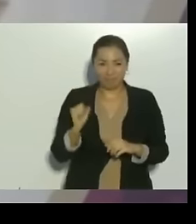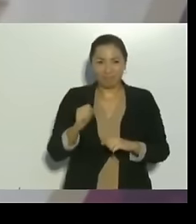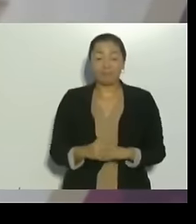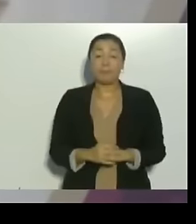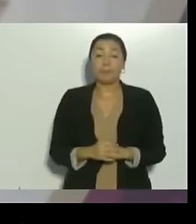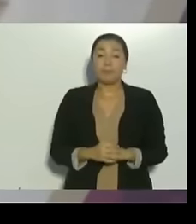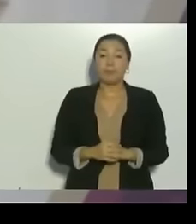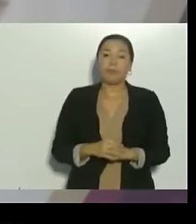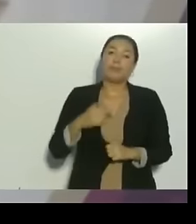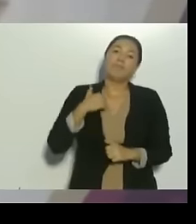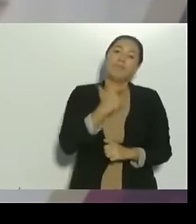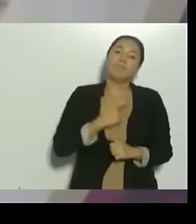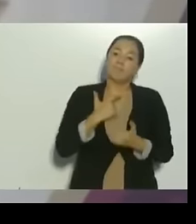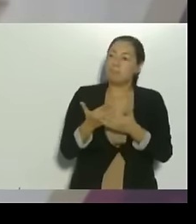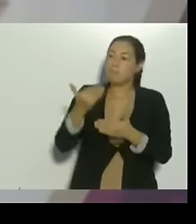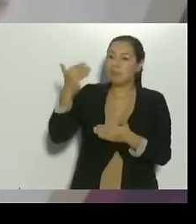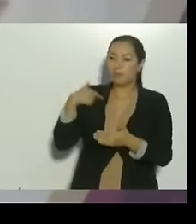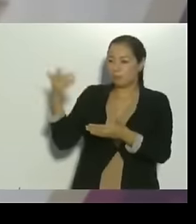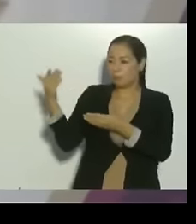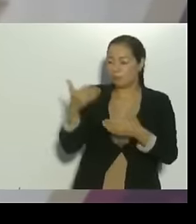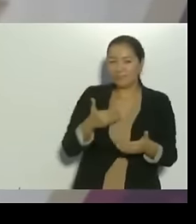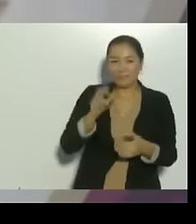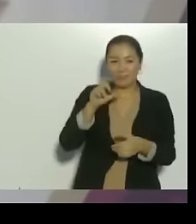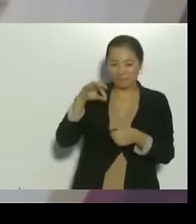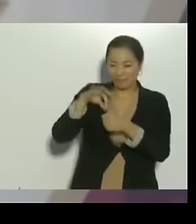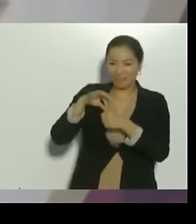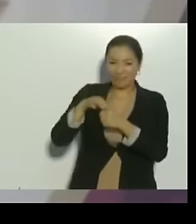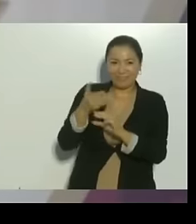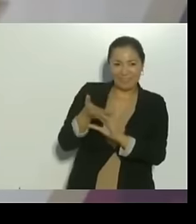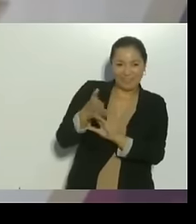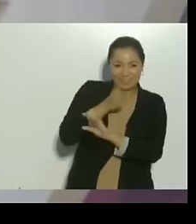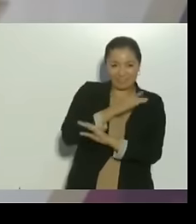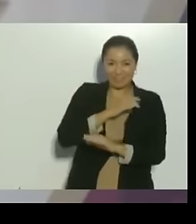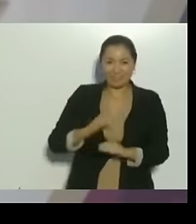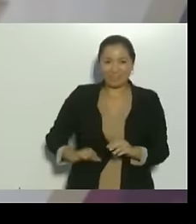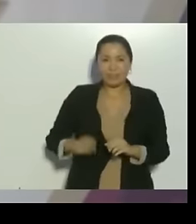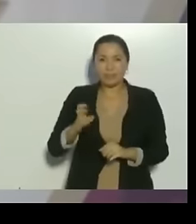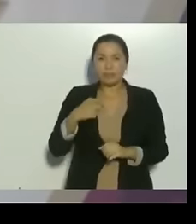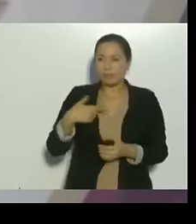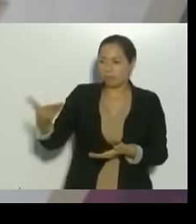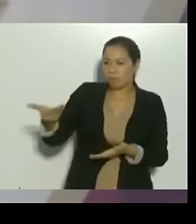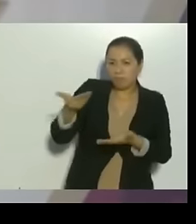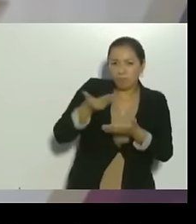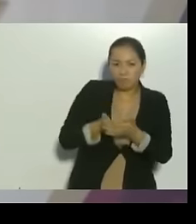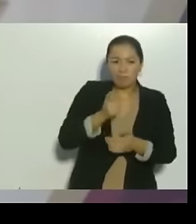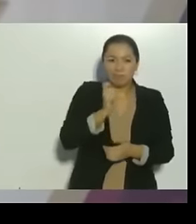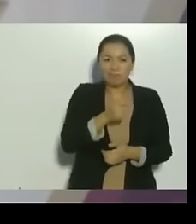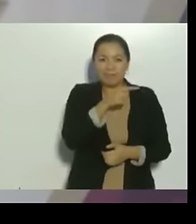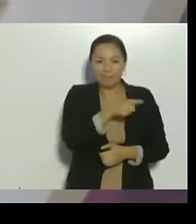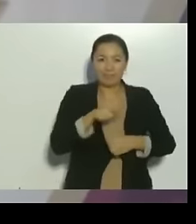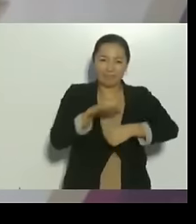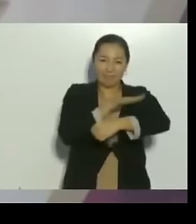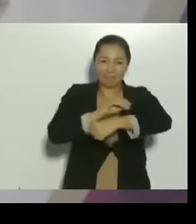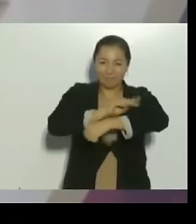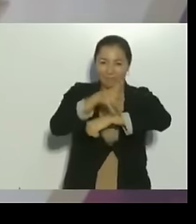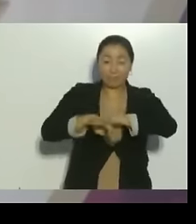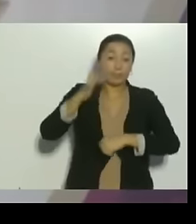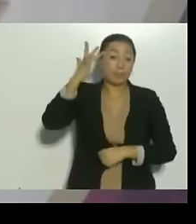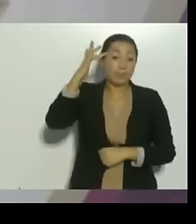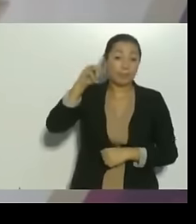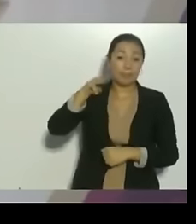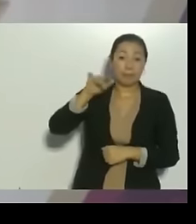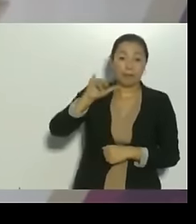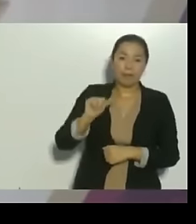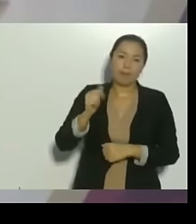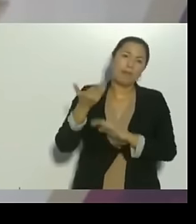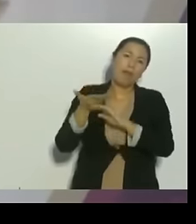empresarios que la necesitan bastante como son los aeropuertos como son las vías férreas e infinidad de donde la